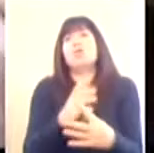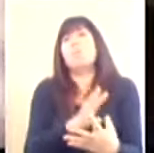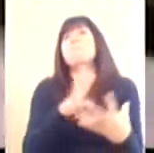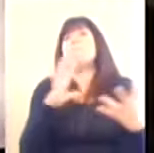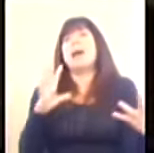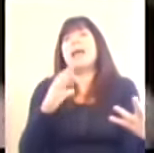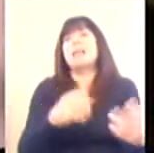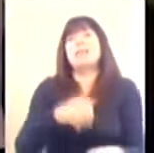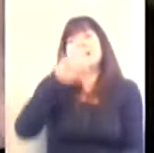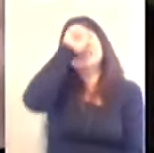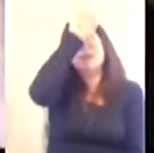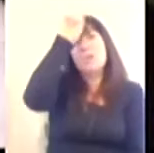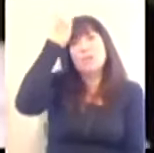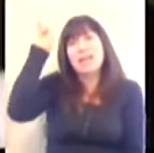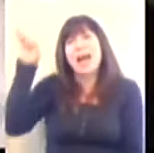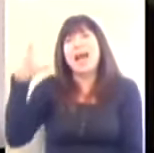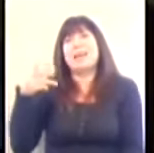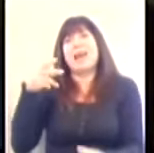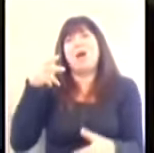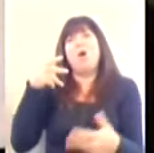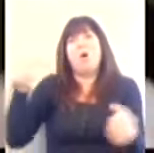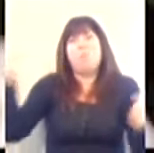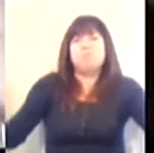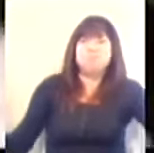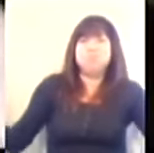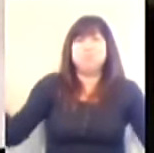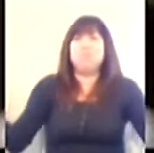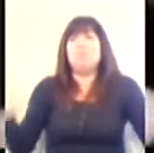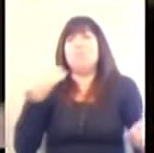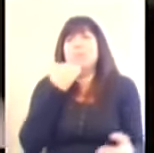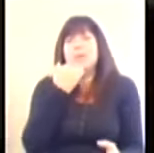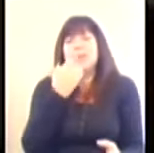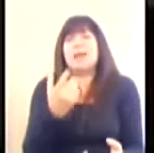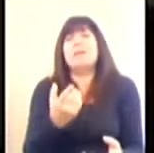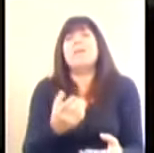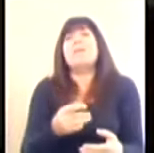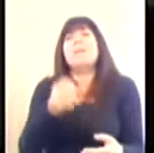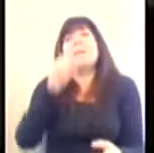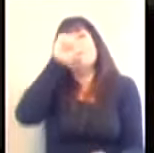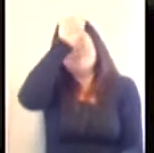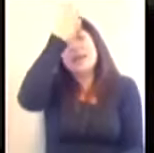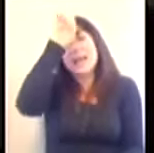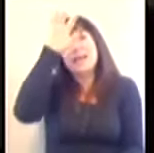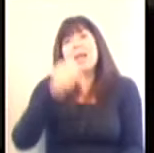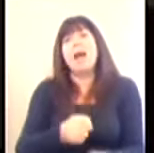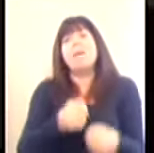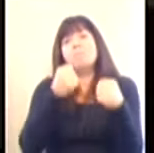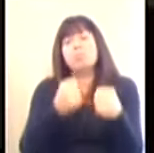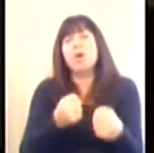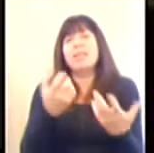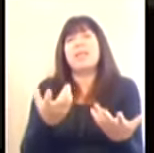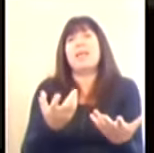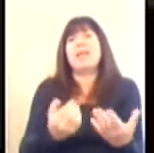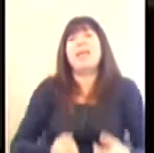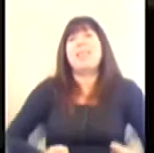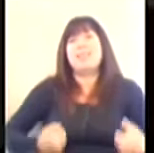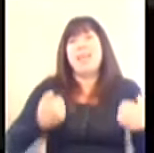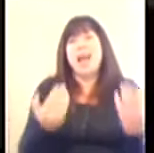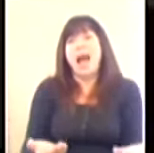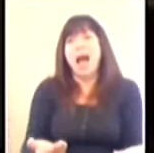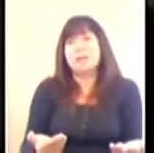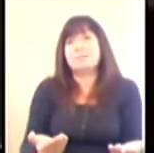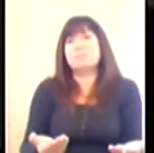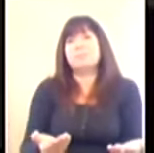minería. Y por tanto, yo creo que lo fundamental acá es que la minería puede dejar un legado que no sea de pasivos mineros, sino de haber dejado una capacidad